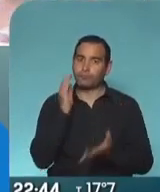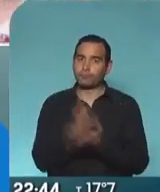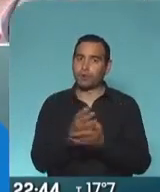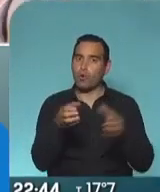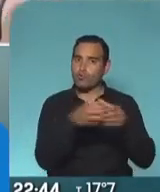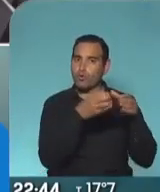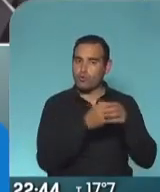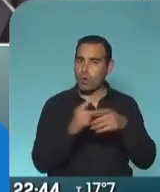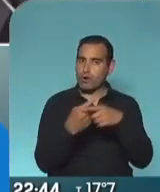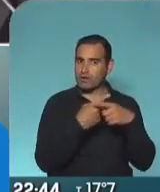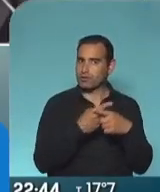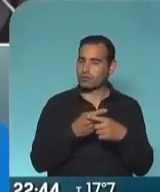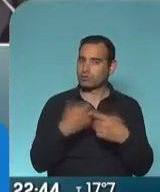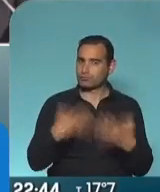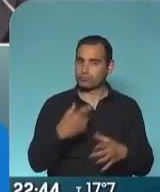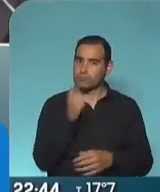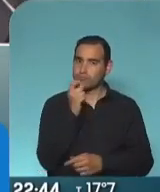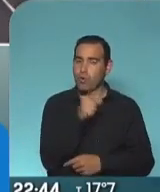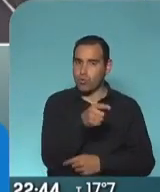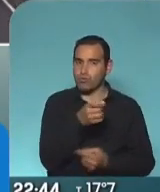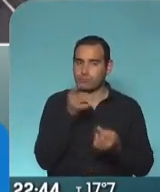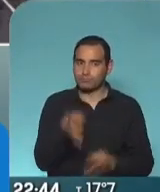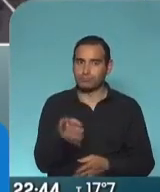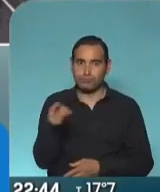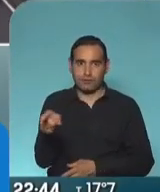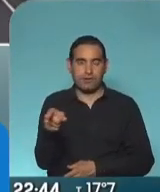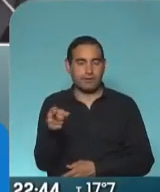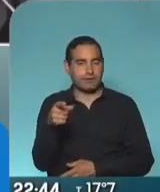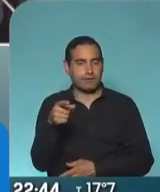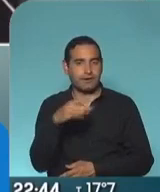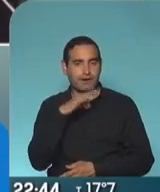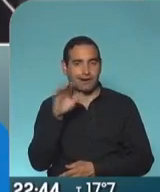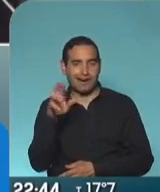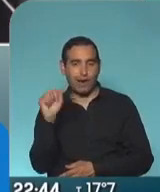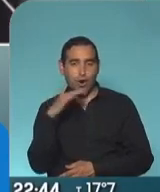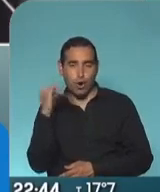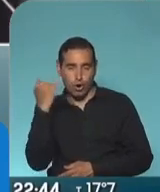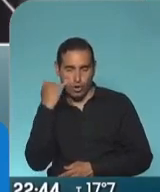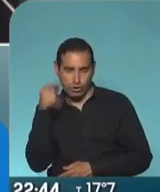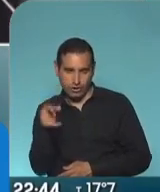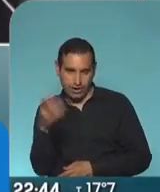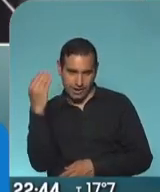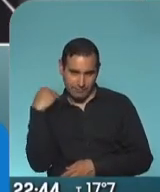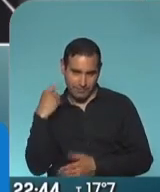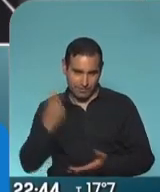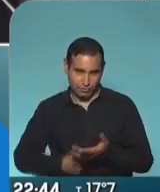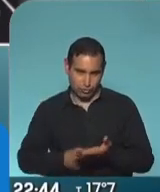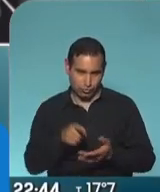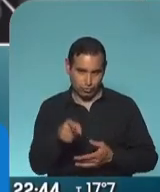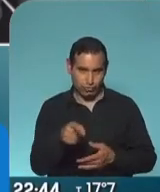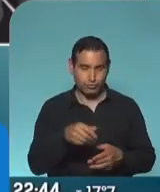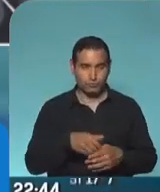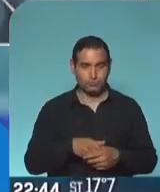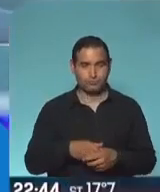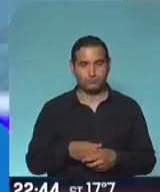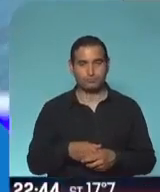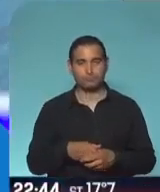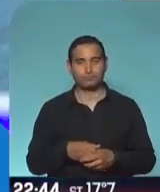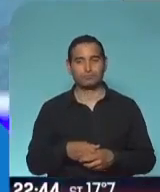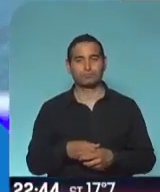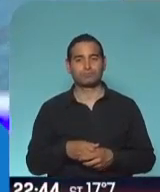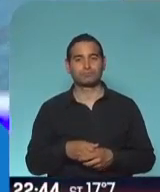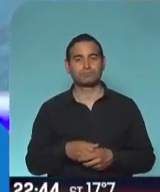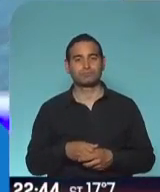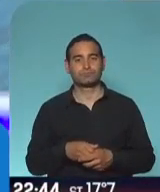sectores políticos, por en general la izquierda, y bueno, también los separatistas que tuvieron más letra para